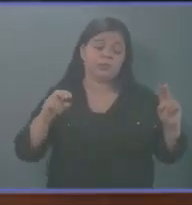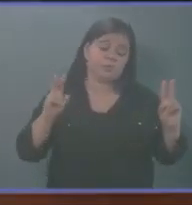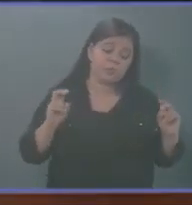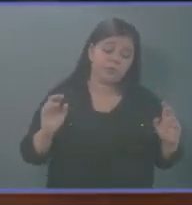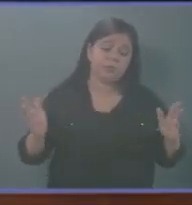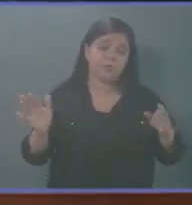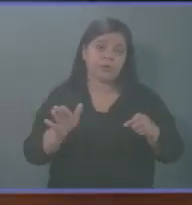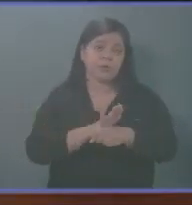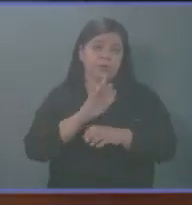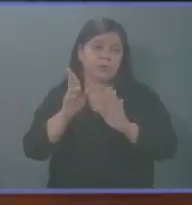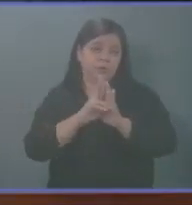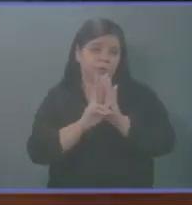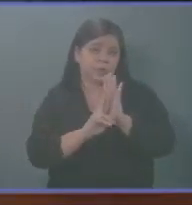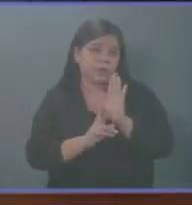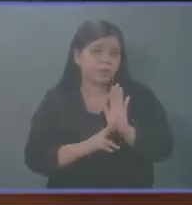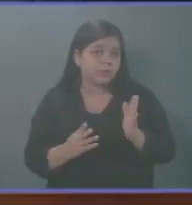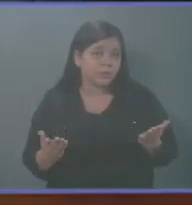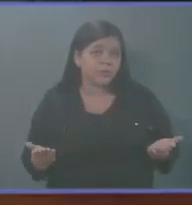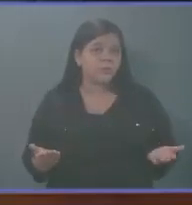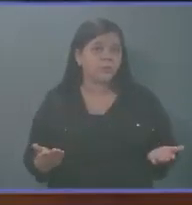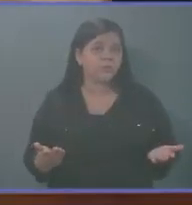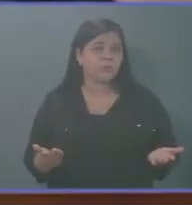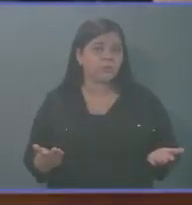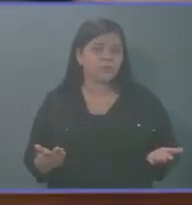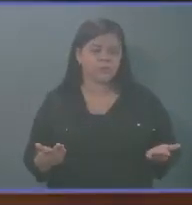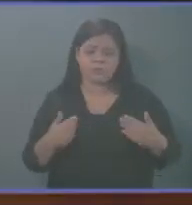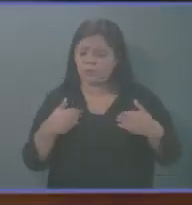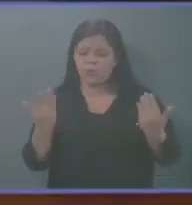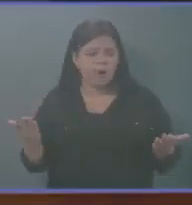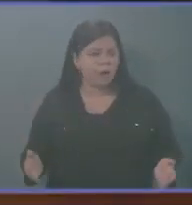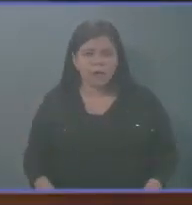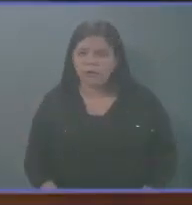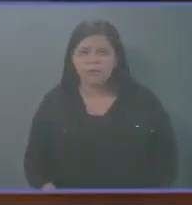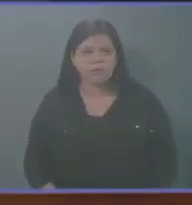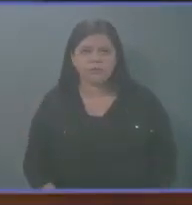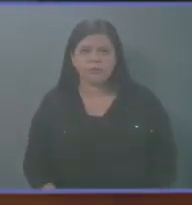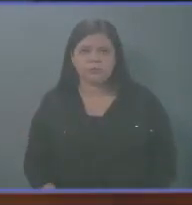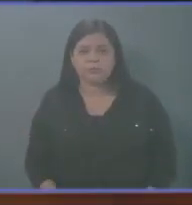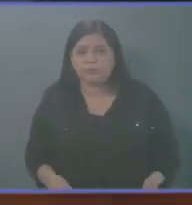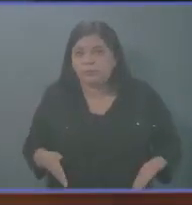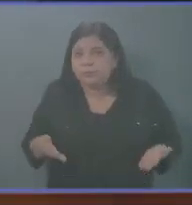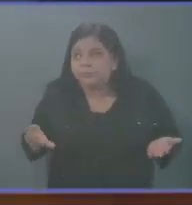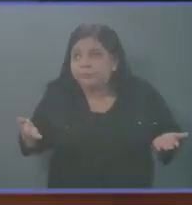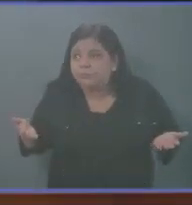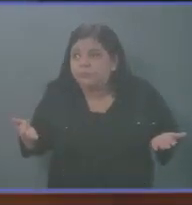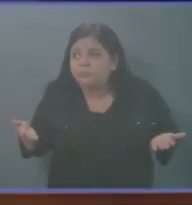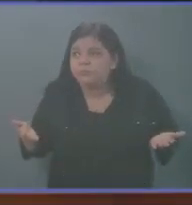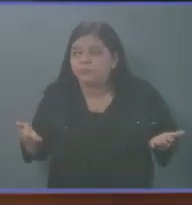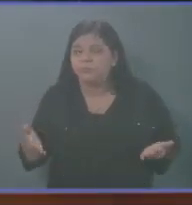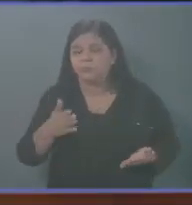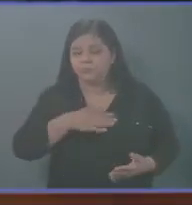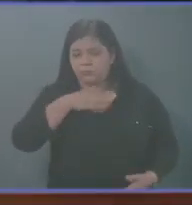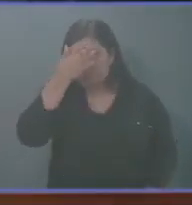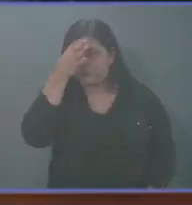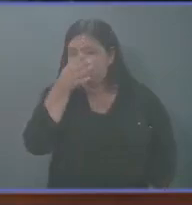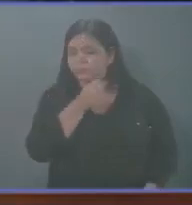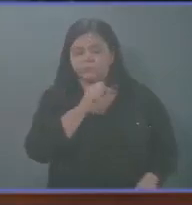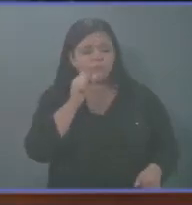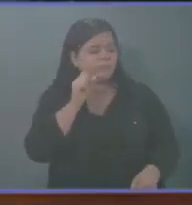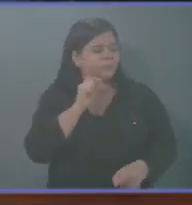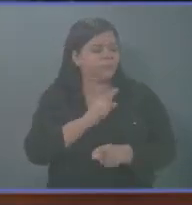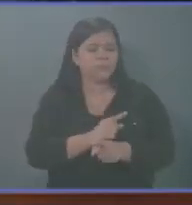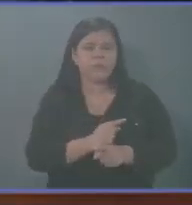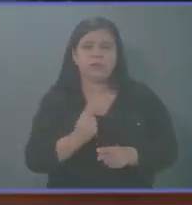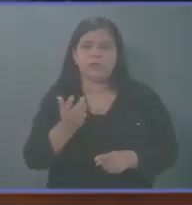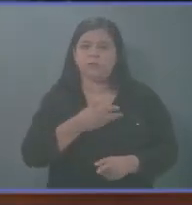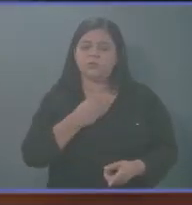cumplen los requisitos de un requerimiento. Y no lo hay. Entonces, creo que no es correcto